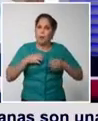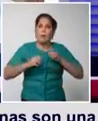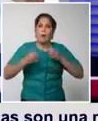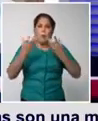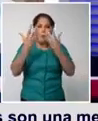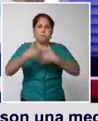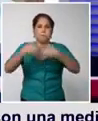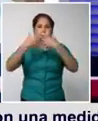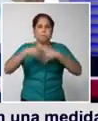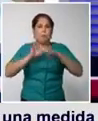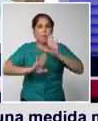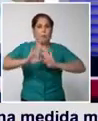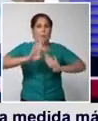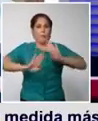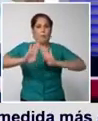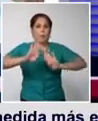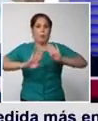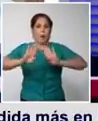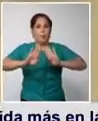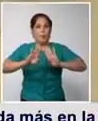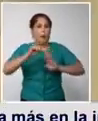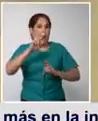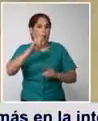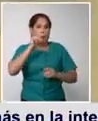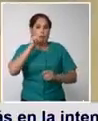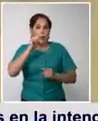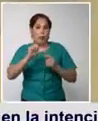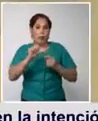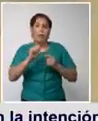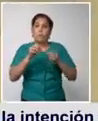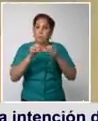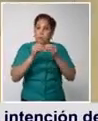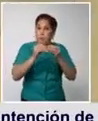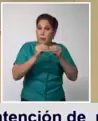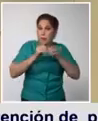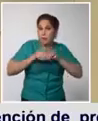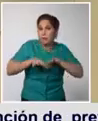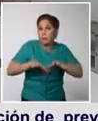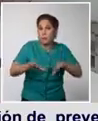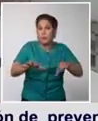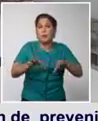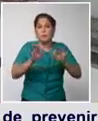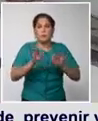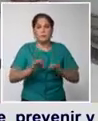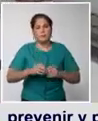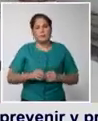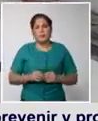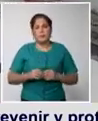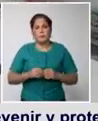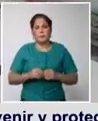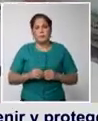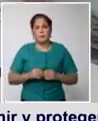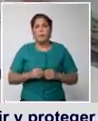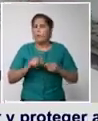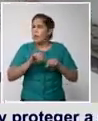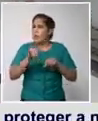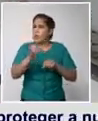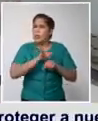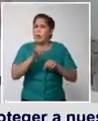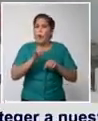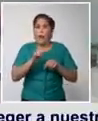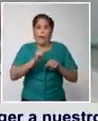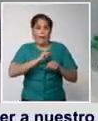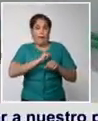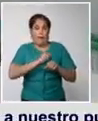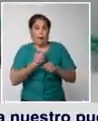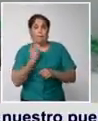de la proteína RBD, que es con la que el virus se une al receptor celular para infectar la célula, y también la capacidad neutralizante